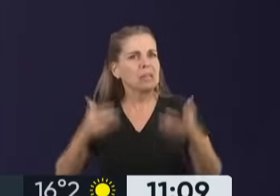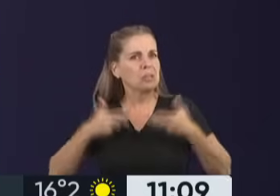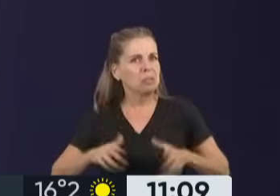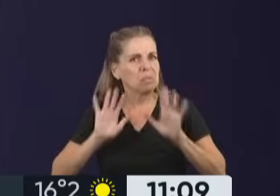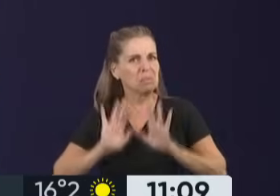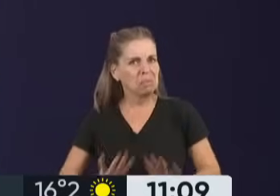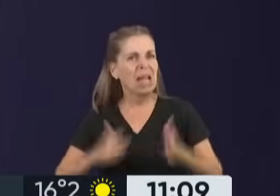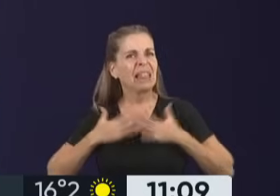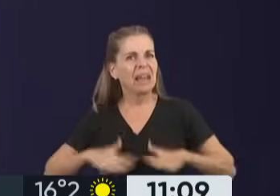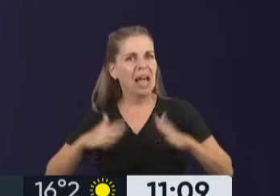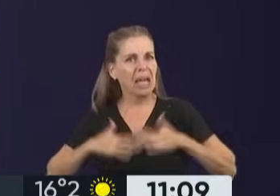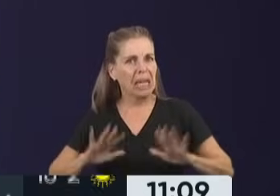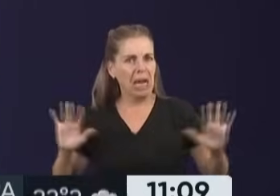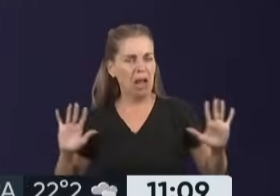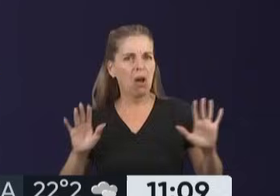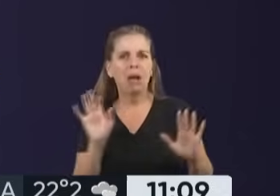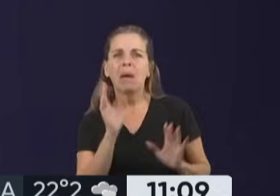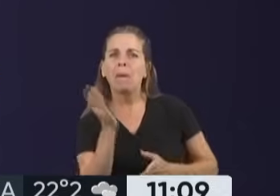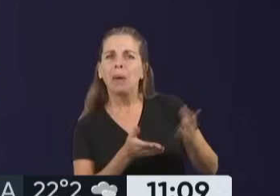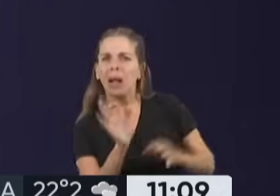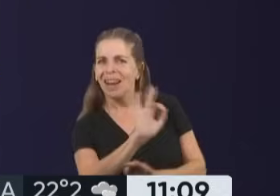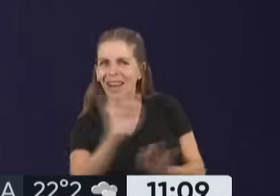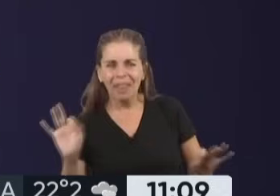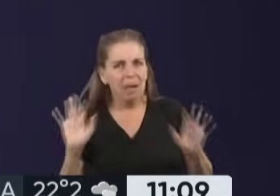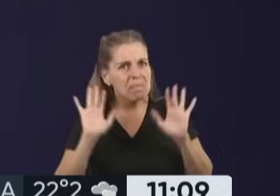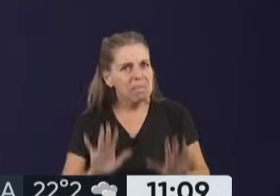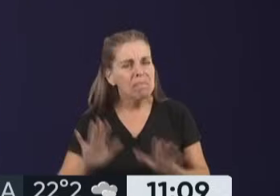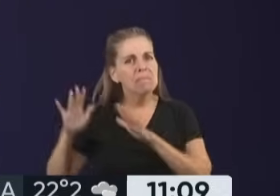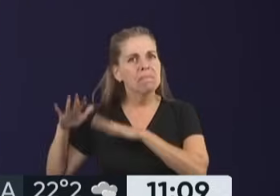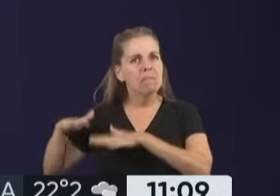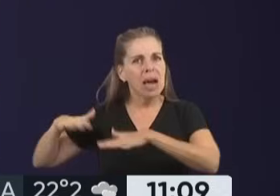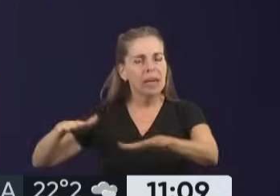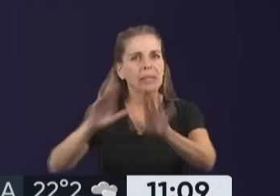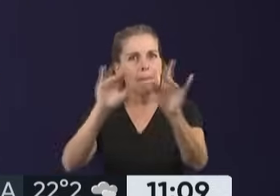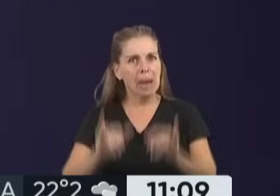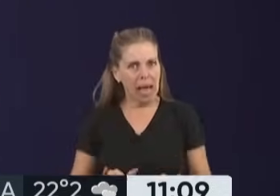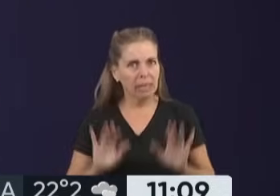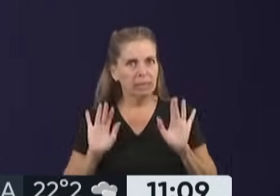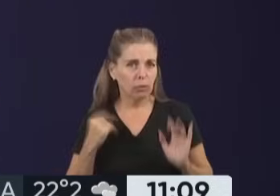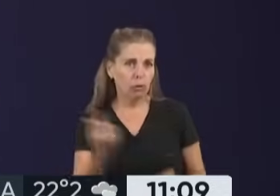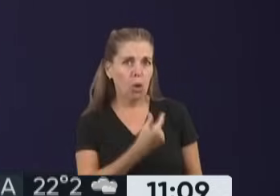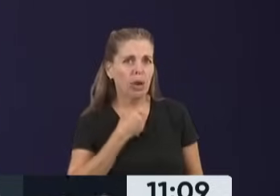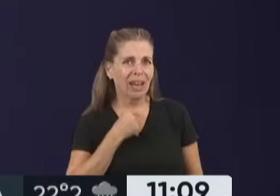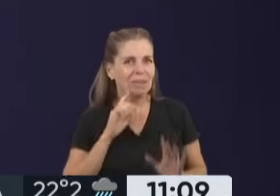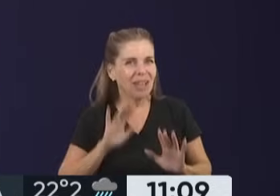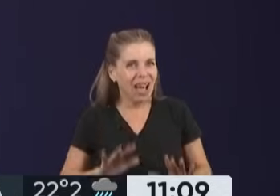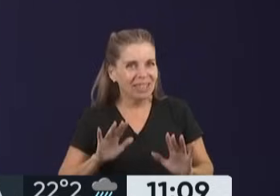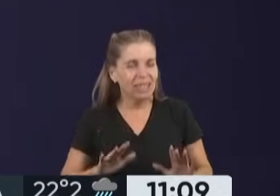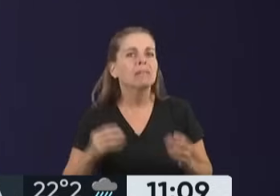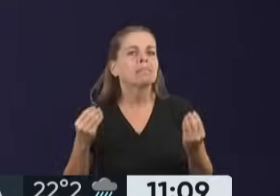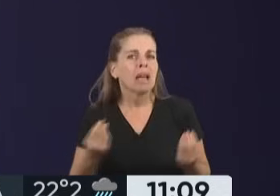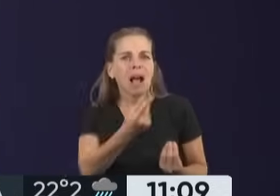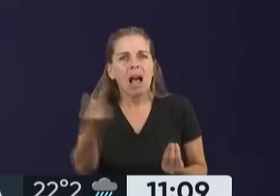sin violencia y dentro del marco de lo que efectivamente todos los argentinos pretendemos, que es expresarse